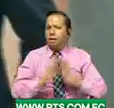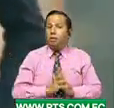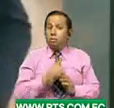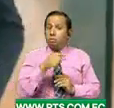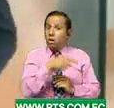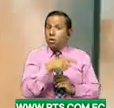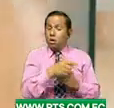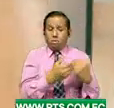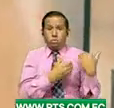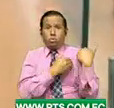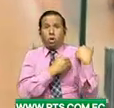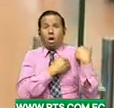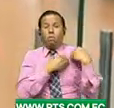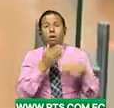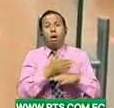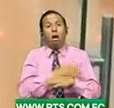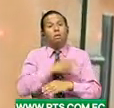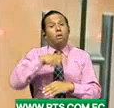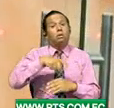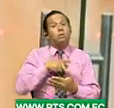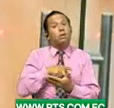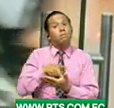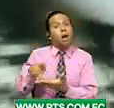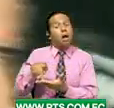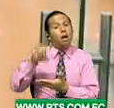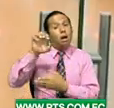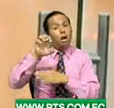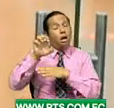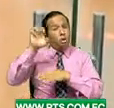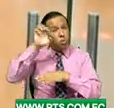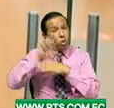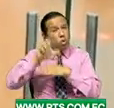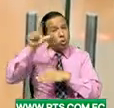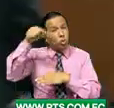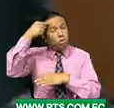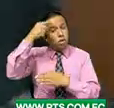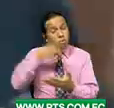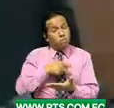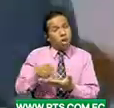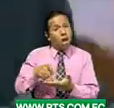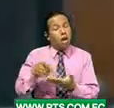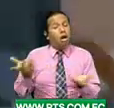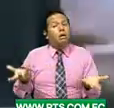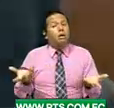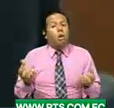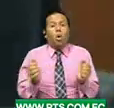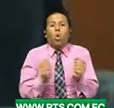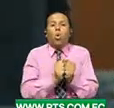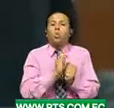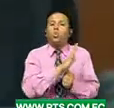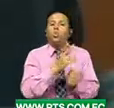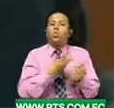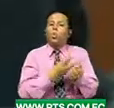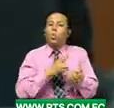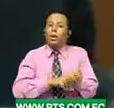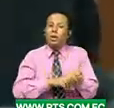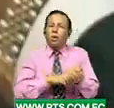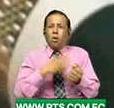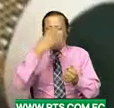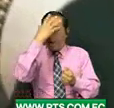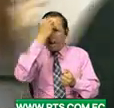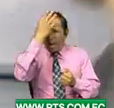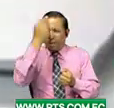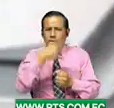de la responsabilidad que tiene con el Estado ecuatoriano por reparación integral, que junto a su sobrino, el ex vicepresidente Jorge